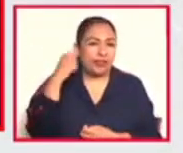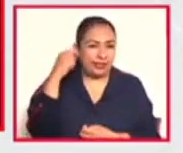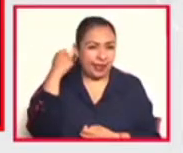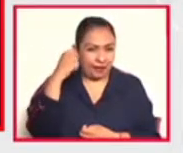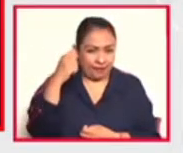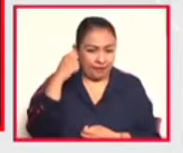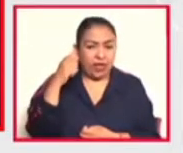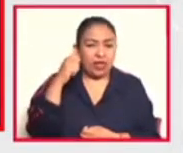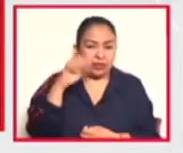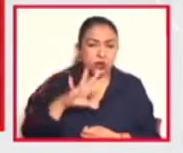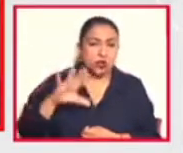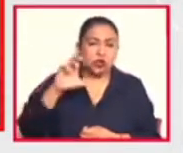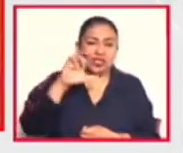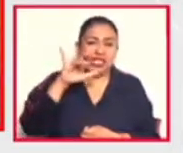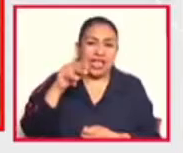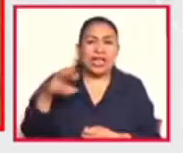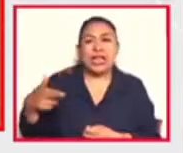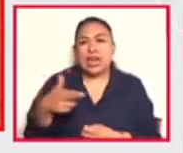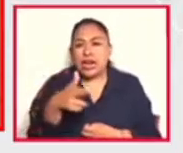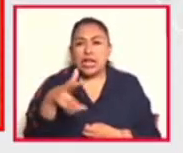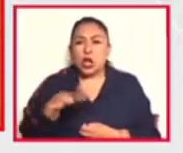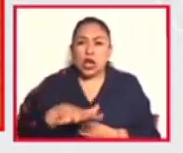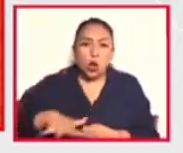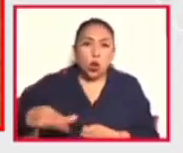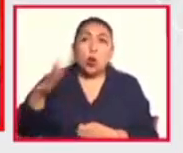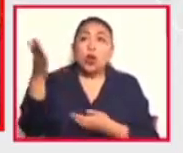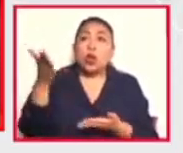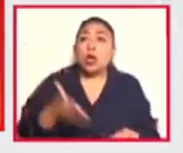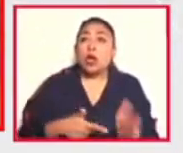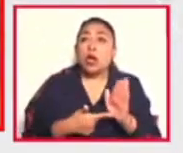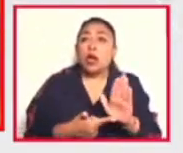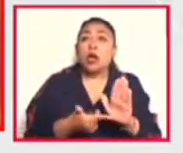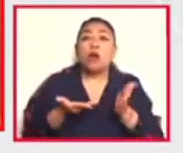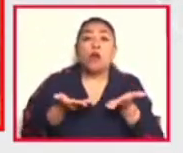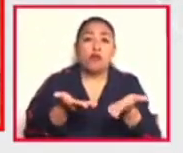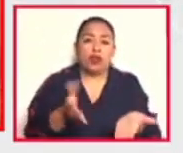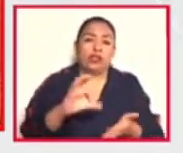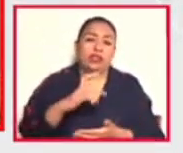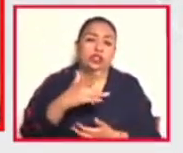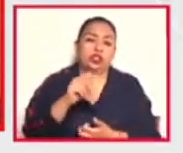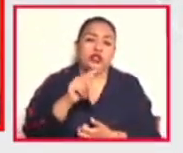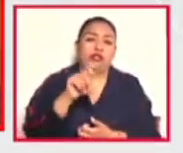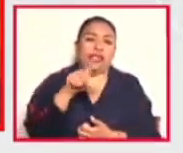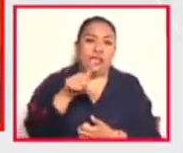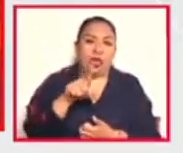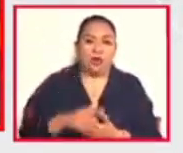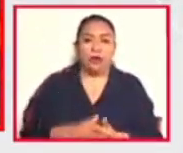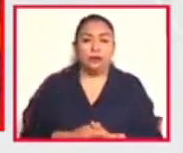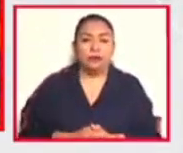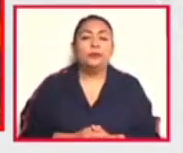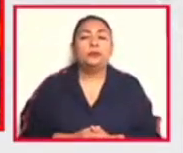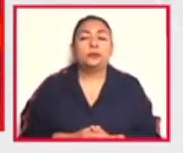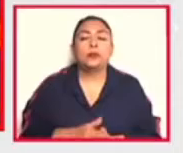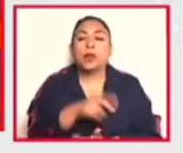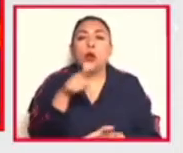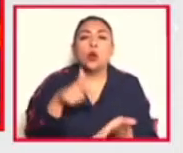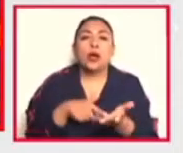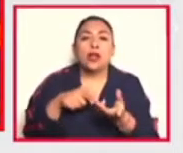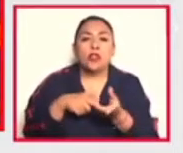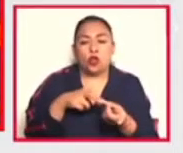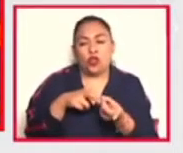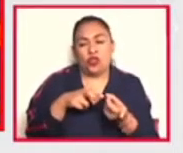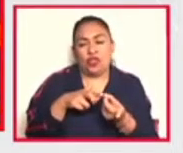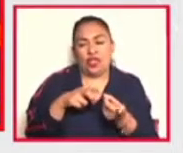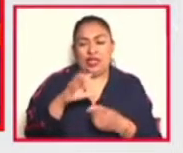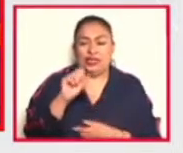ciénegas, ríos y lagunas, llega a nosotros esta ofrenda chontal. proveniente de la Sierra de Puebla, es de altar